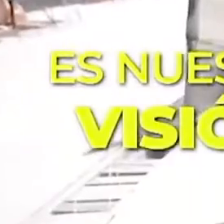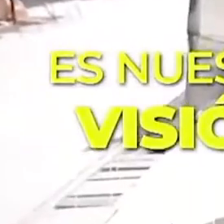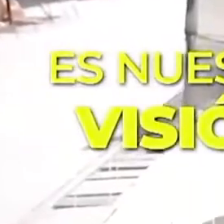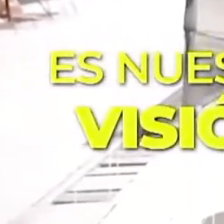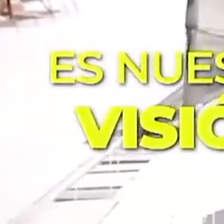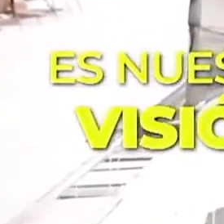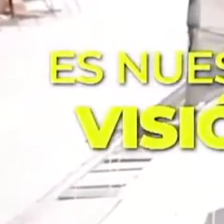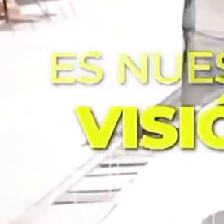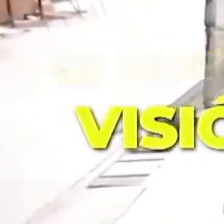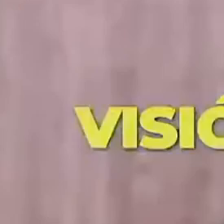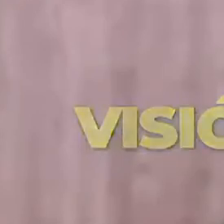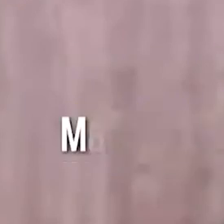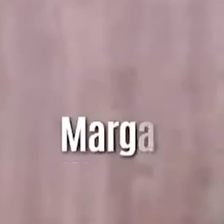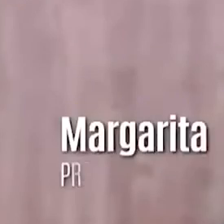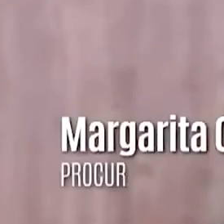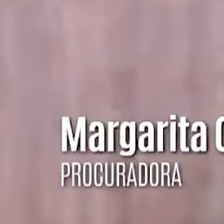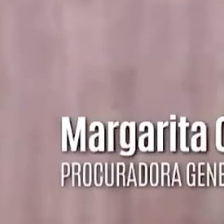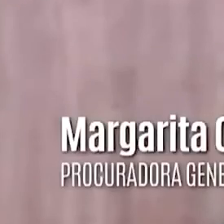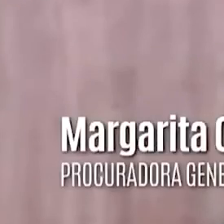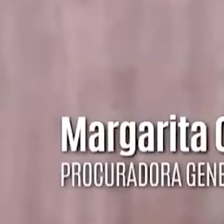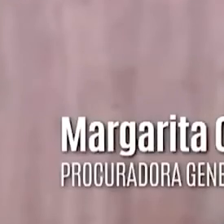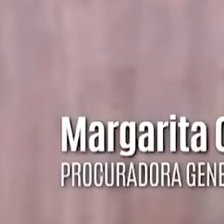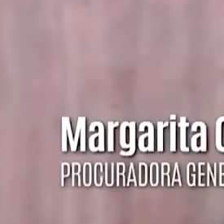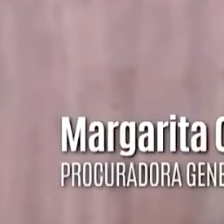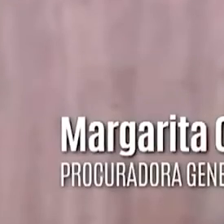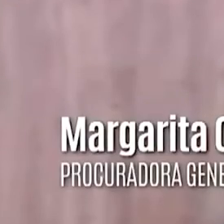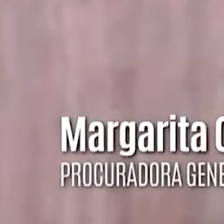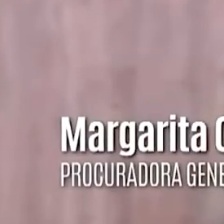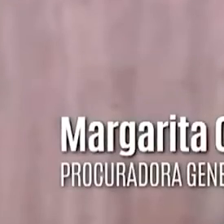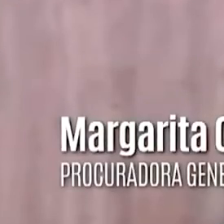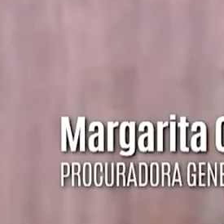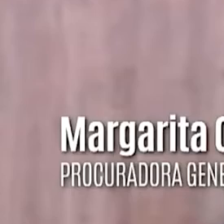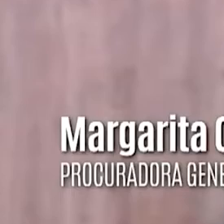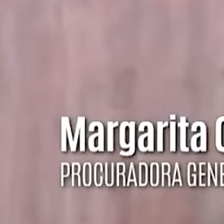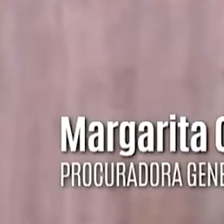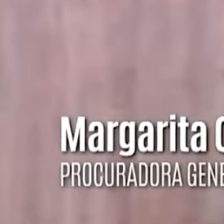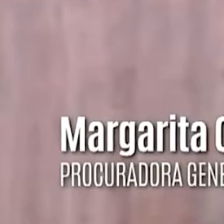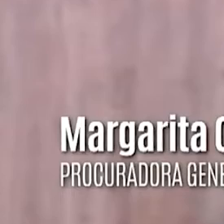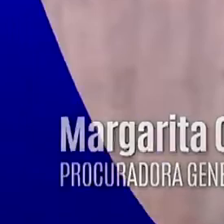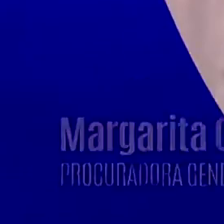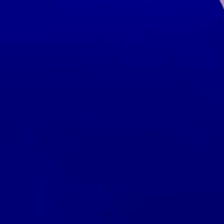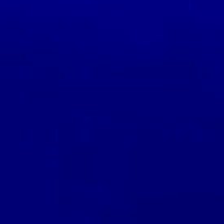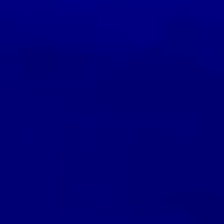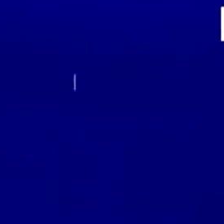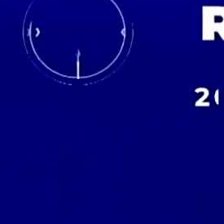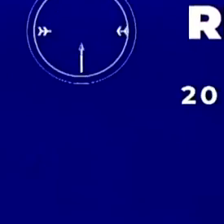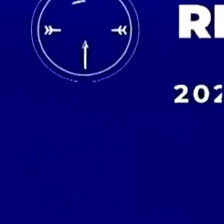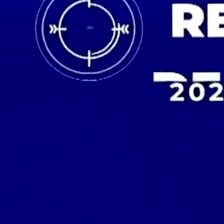visión, es nuestra misión y entreguemos al país los mejores resultados.